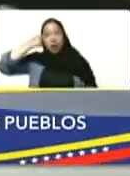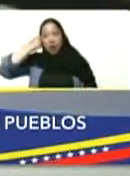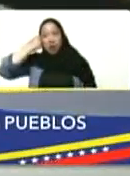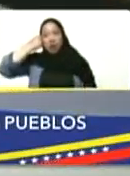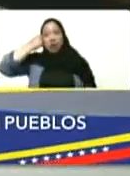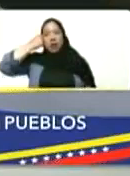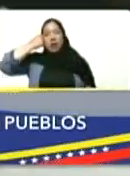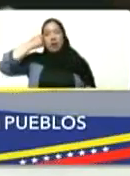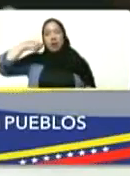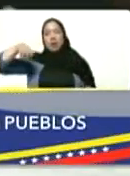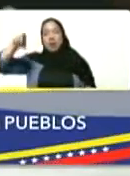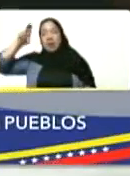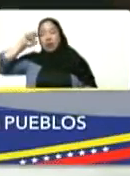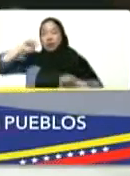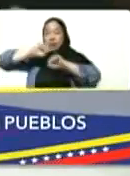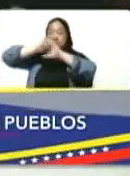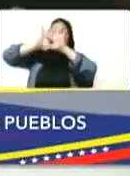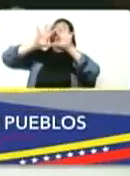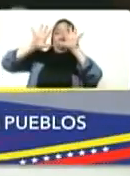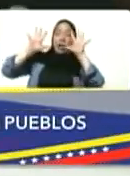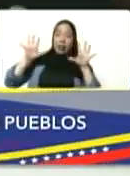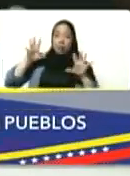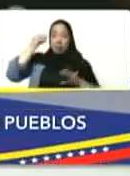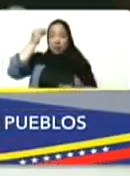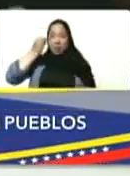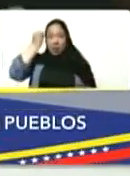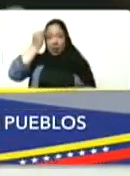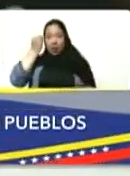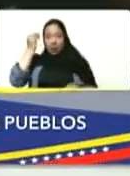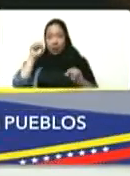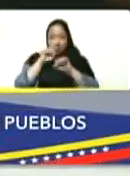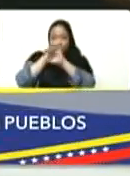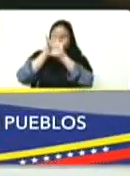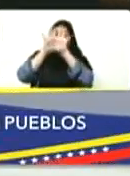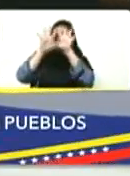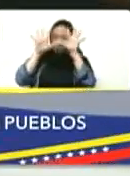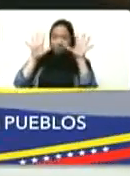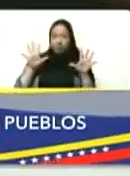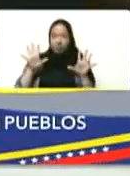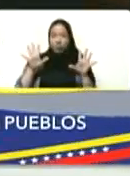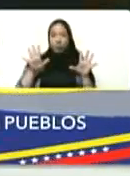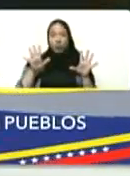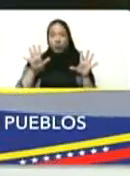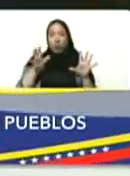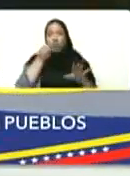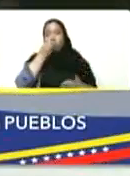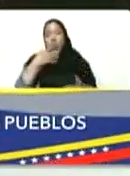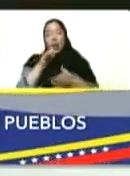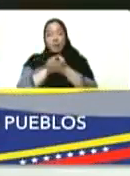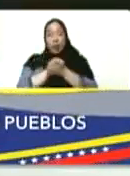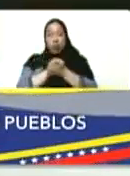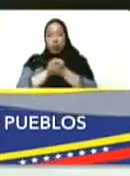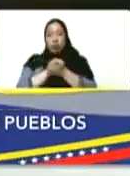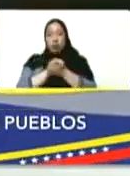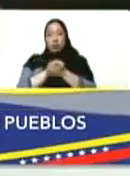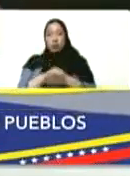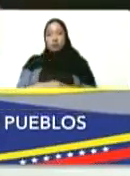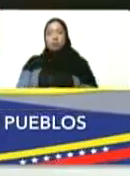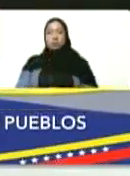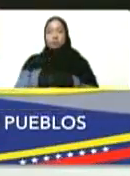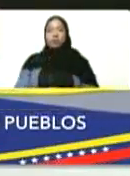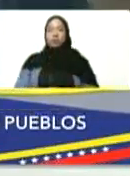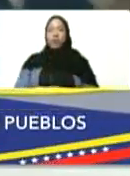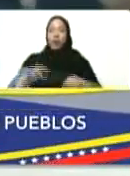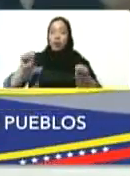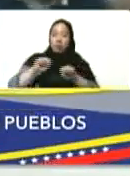Memorizar, tener la memoria clara, Silita. Memoria clara, conservan amistades. ¿Ah? La